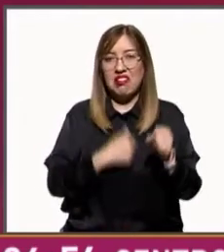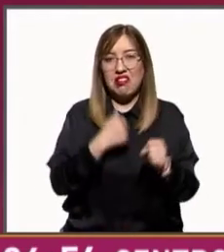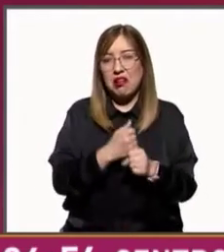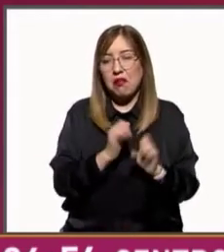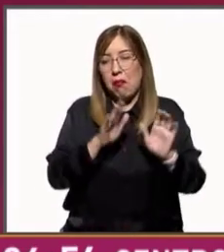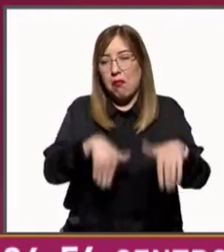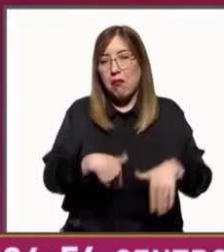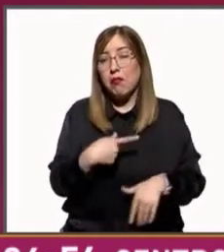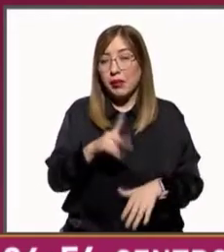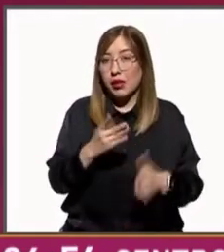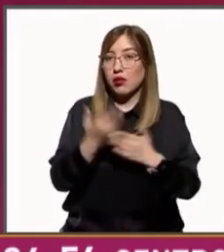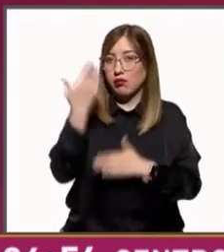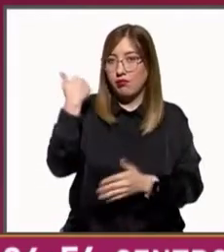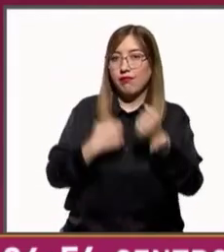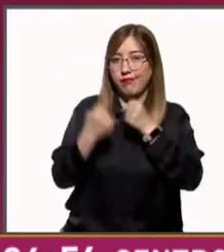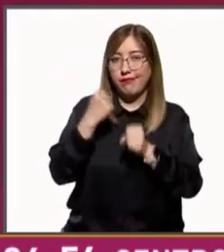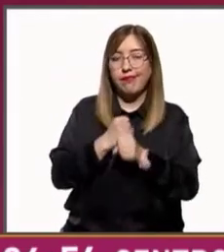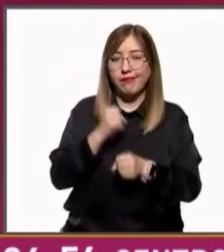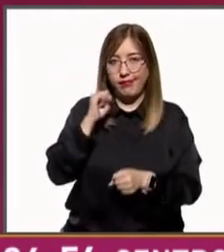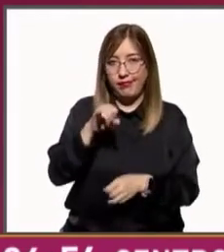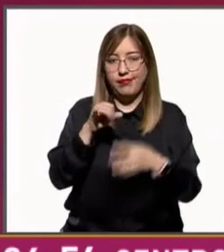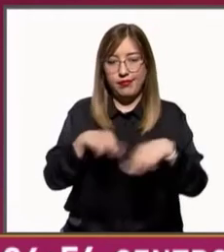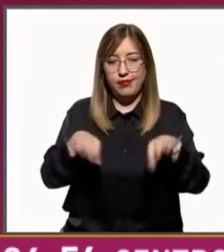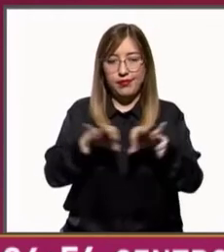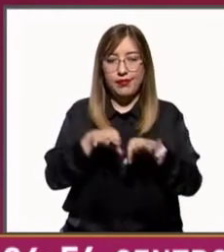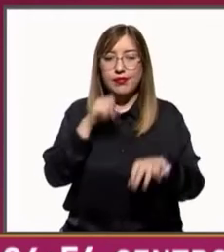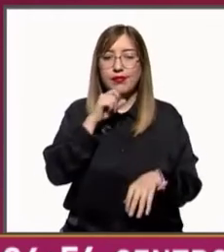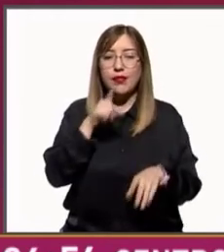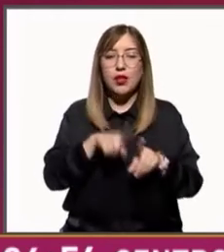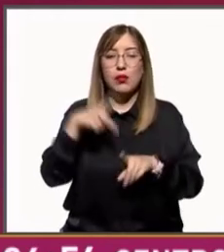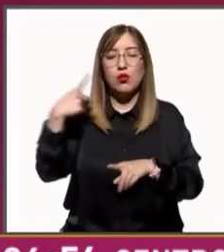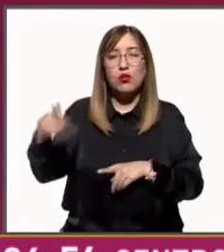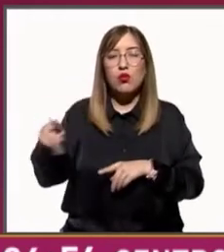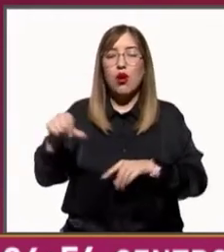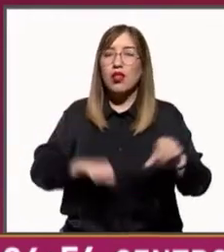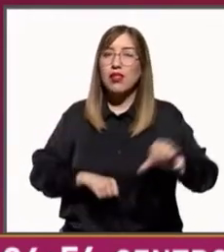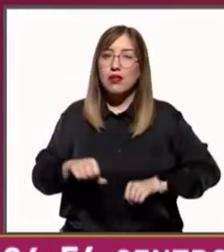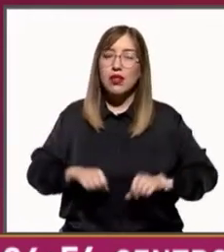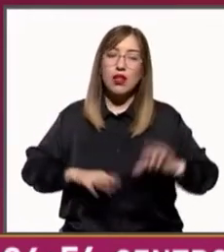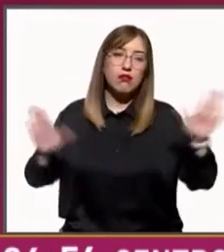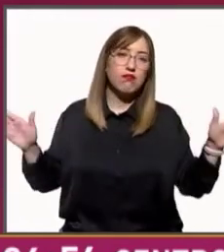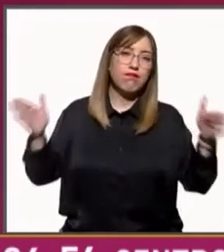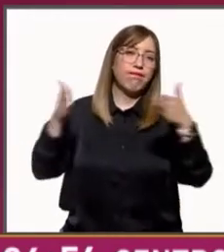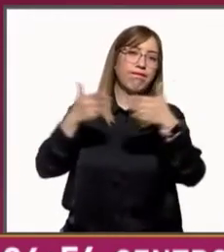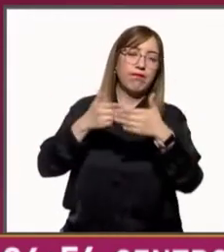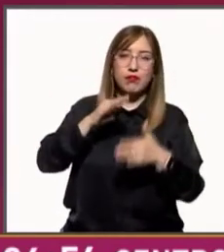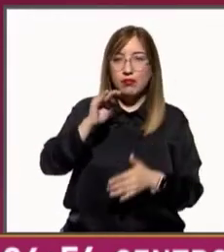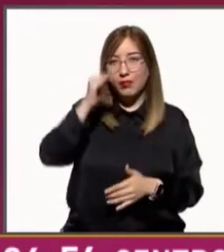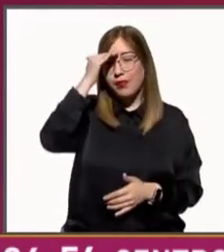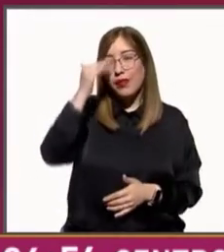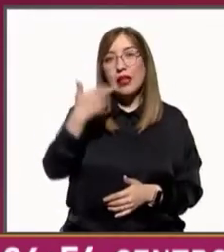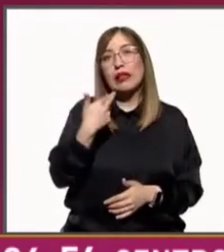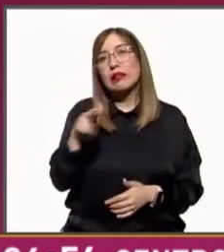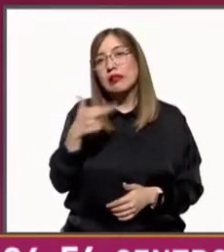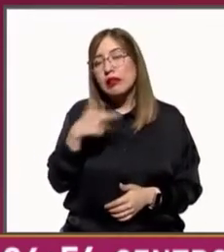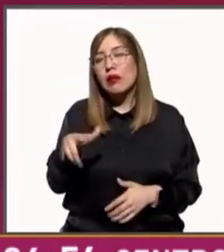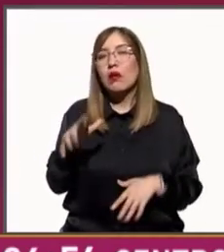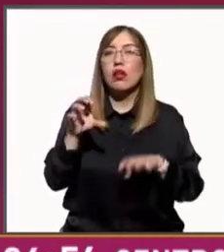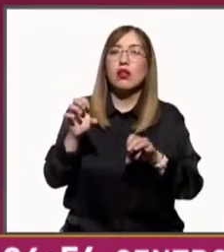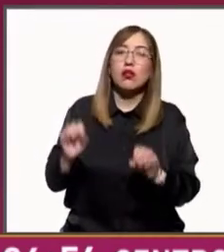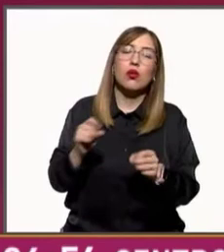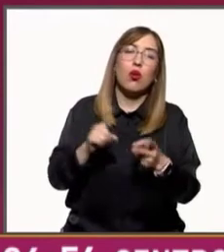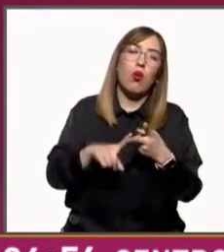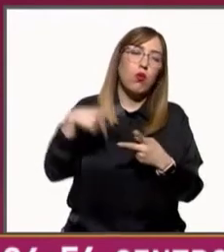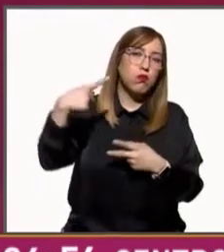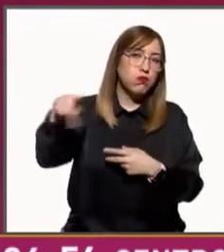mencionado. Restricciones a su actividad y cierres temporales, 44.4, pensemos en restaurantes, cualquier